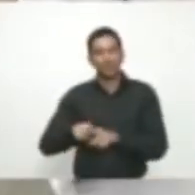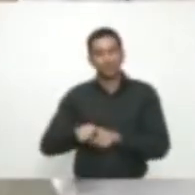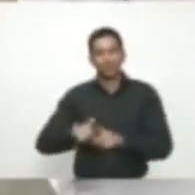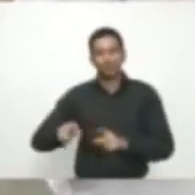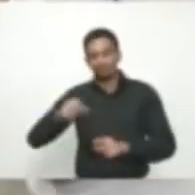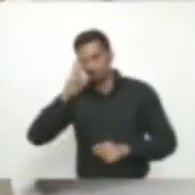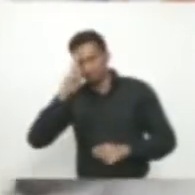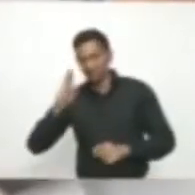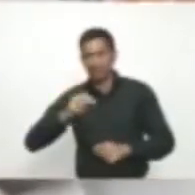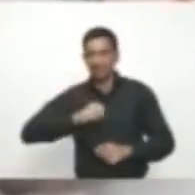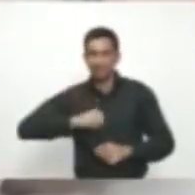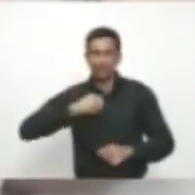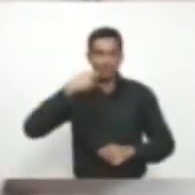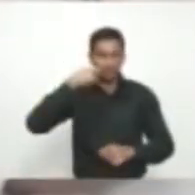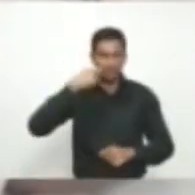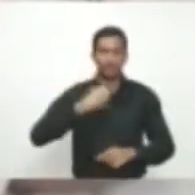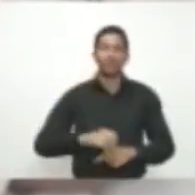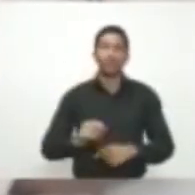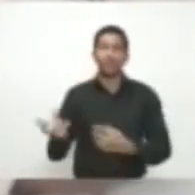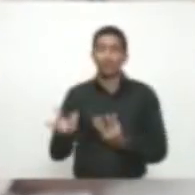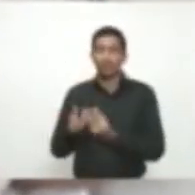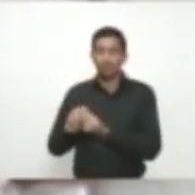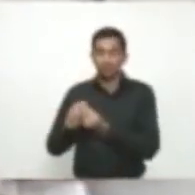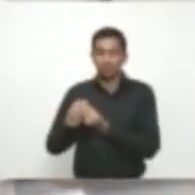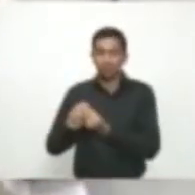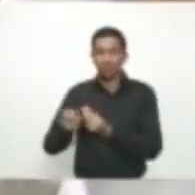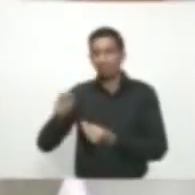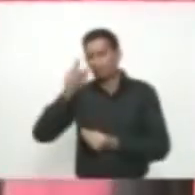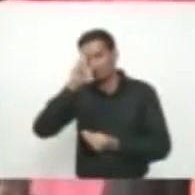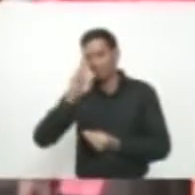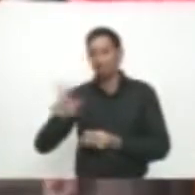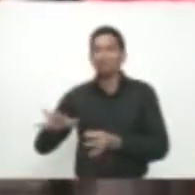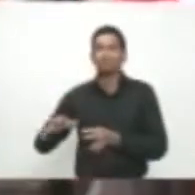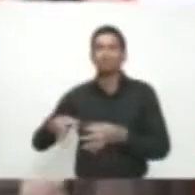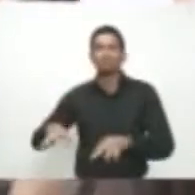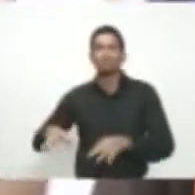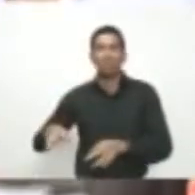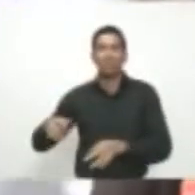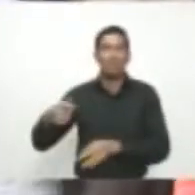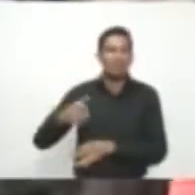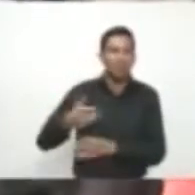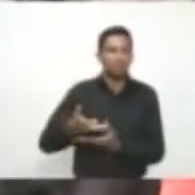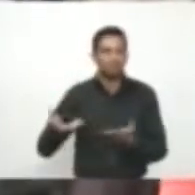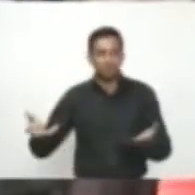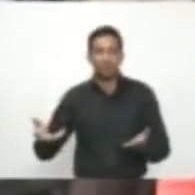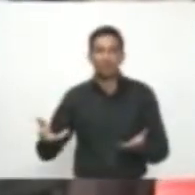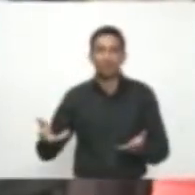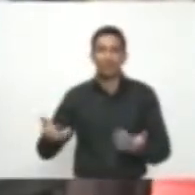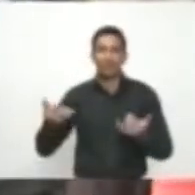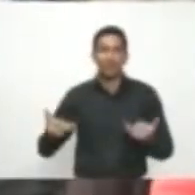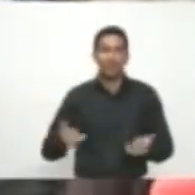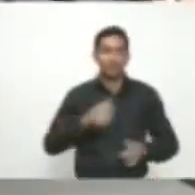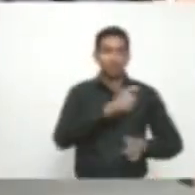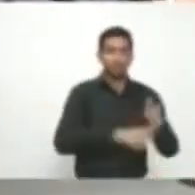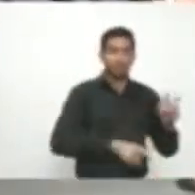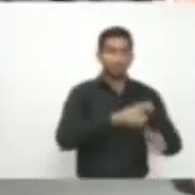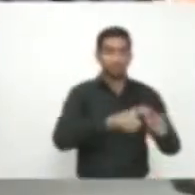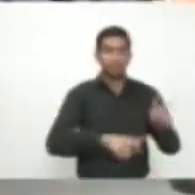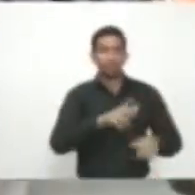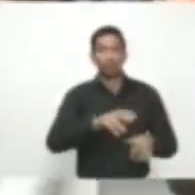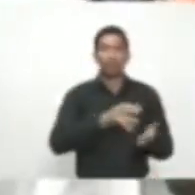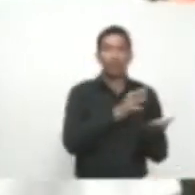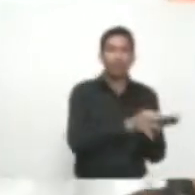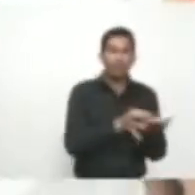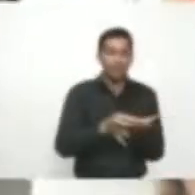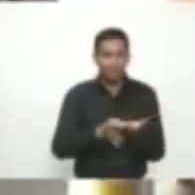organizaciones, eufemísticamente llamadas por el gobierno delincuencia común, están poniendo en jaque la seguridad de las grandes capitales del